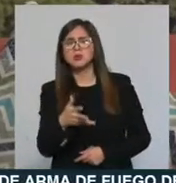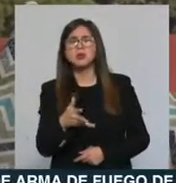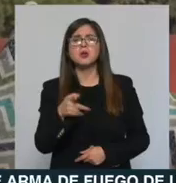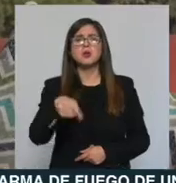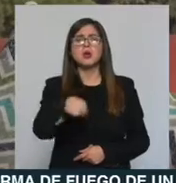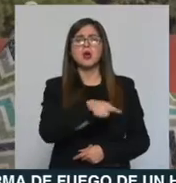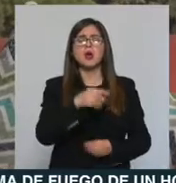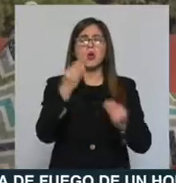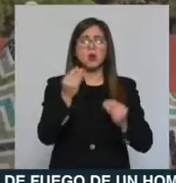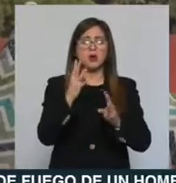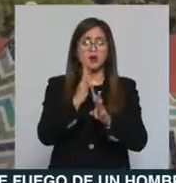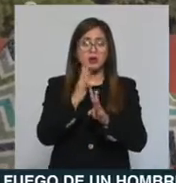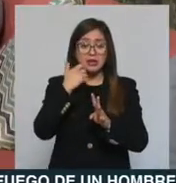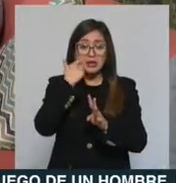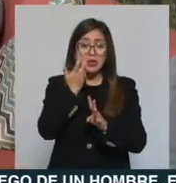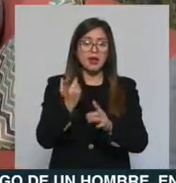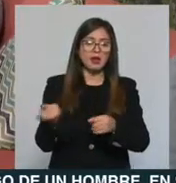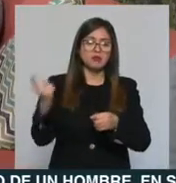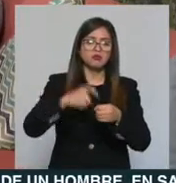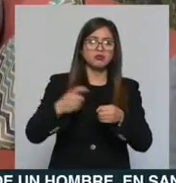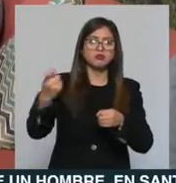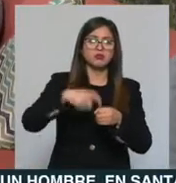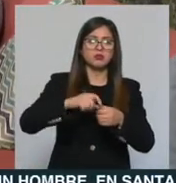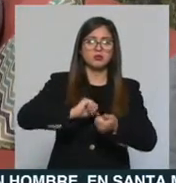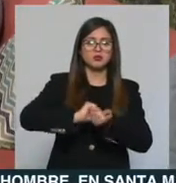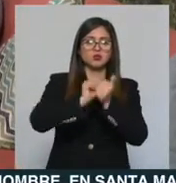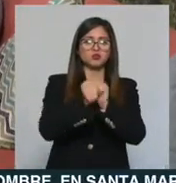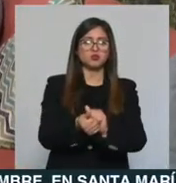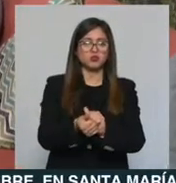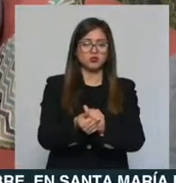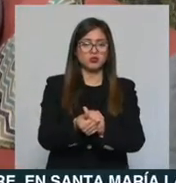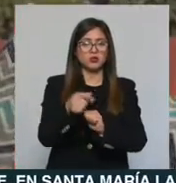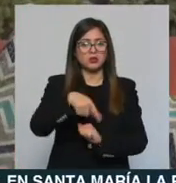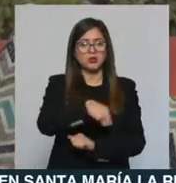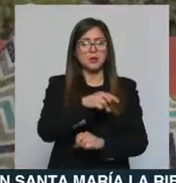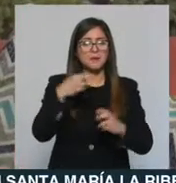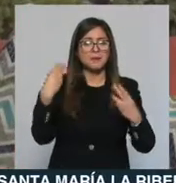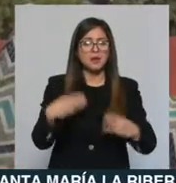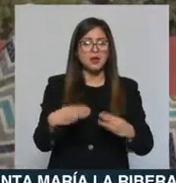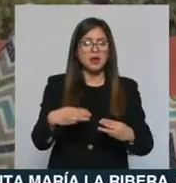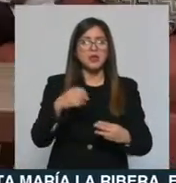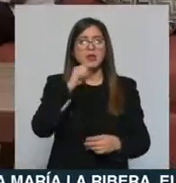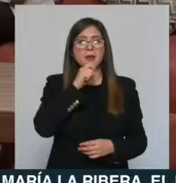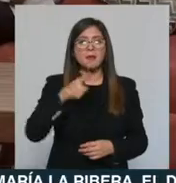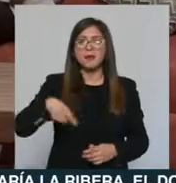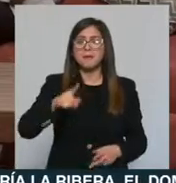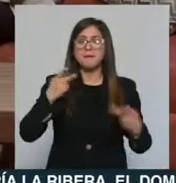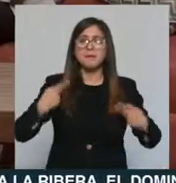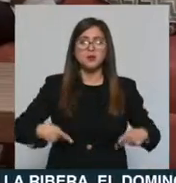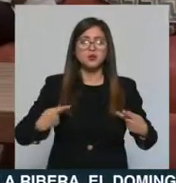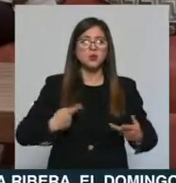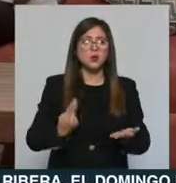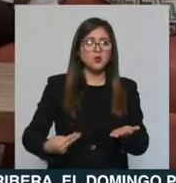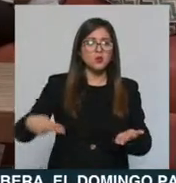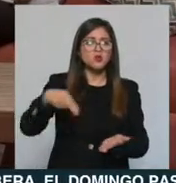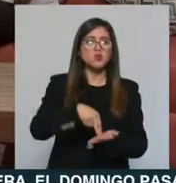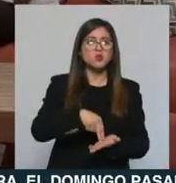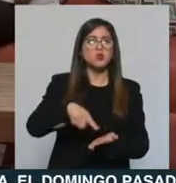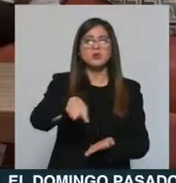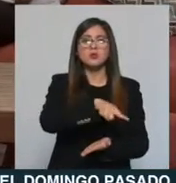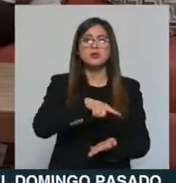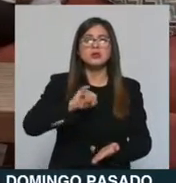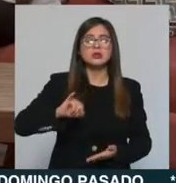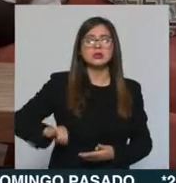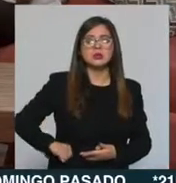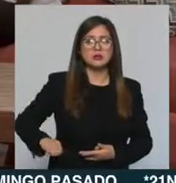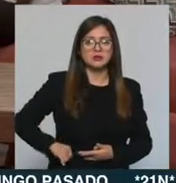fila muy larga de personas que quieren participar y que quieren entrar porque pues han recibido una buena respuesta por parte de la ciudadanía. Sí, la verdad es